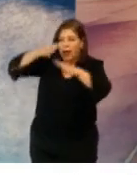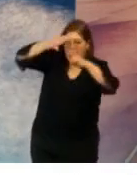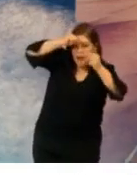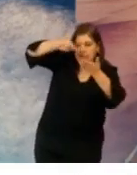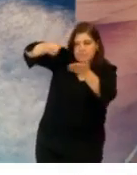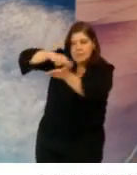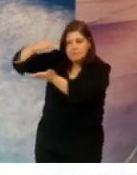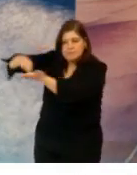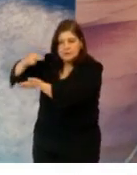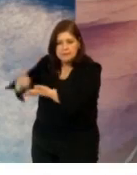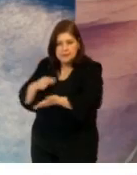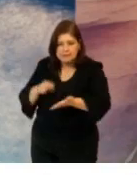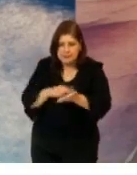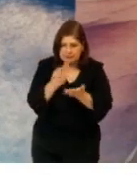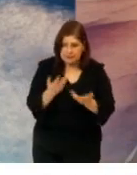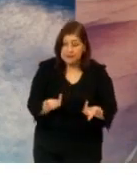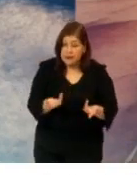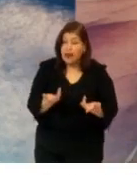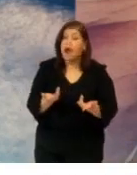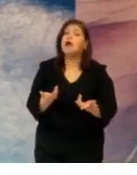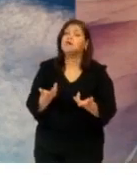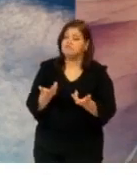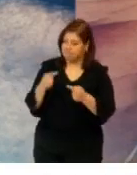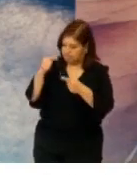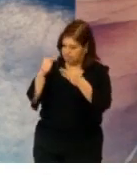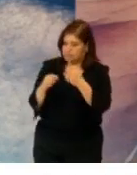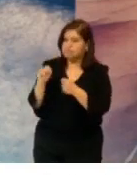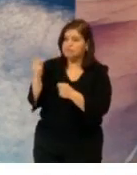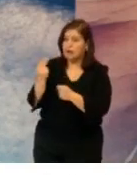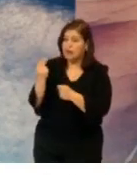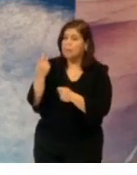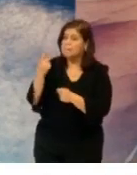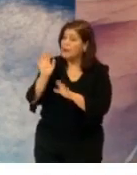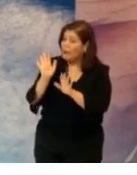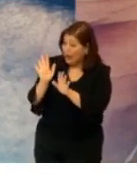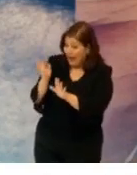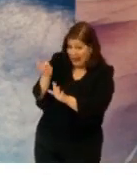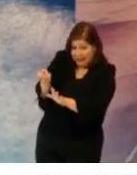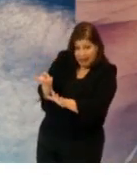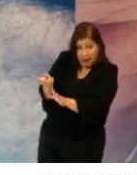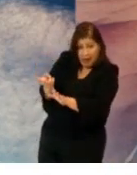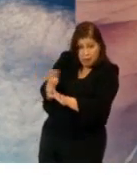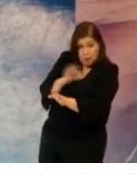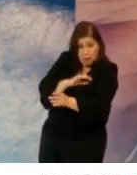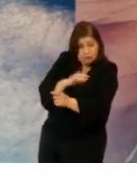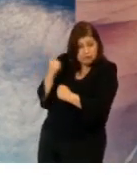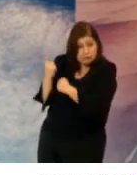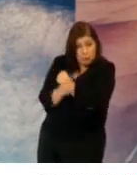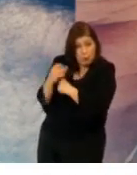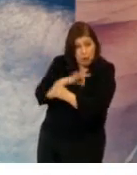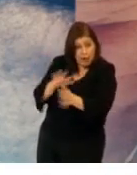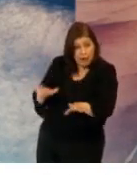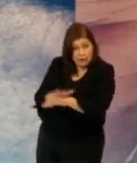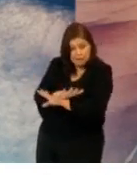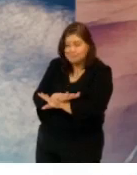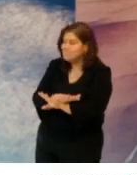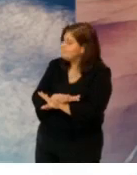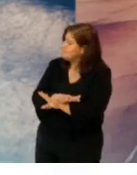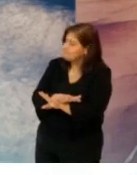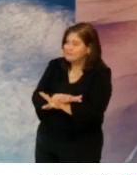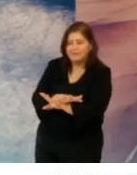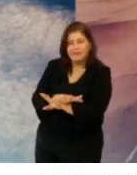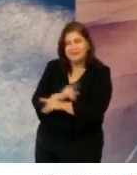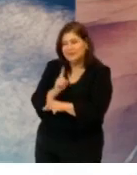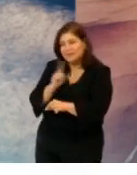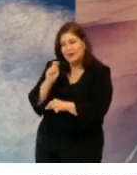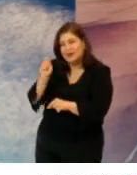convenios. Eso se necesita, pero ahí no ocurre el cambio. El cambio ocurre en el poder difuso, o sea,